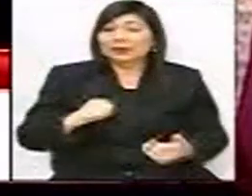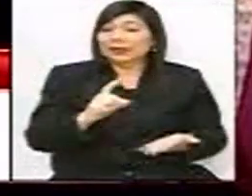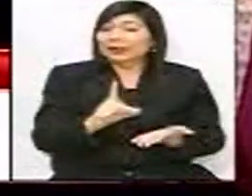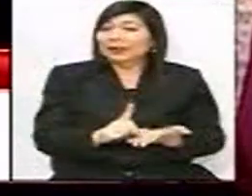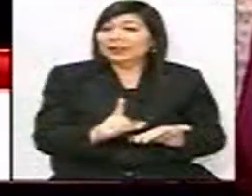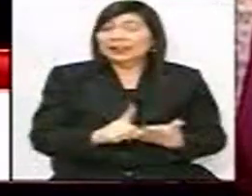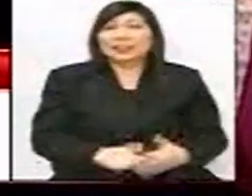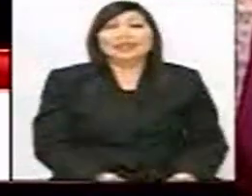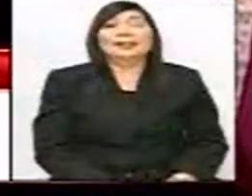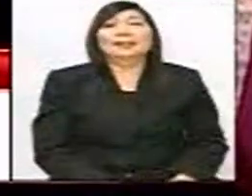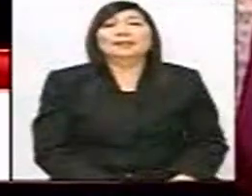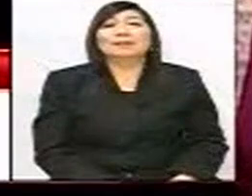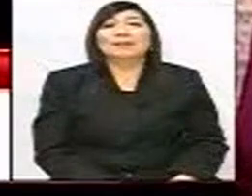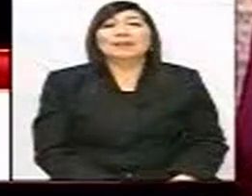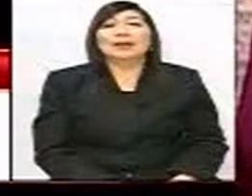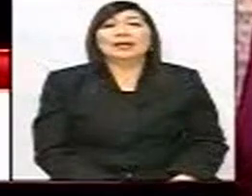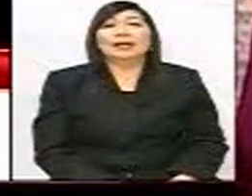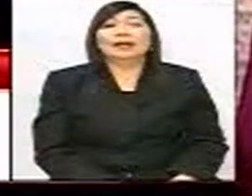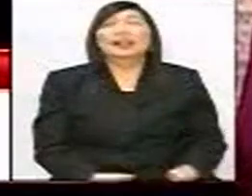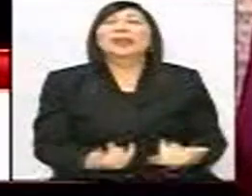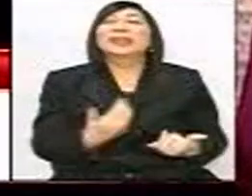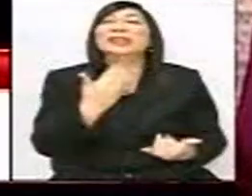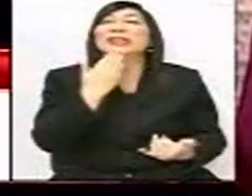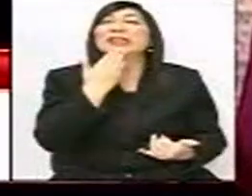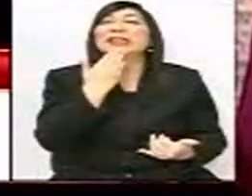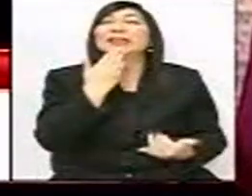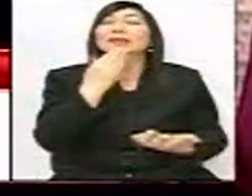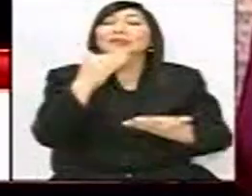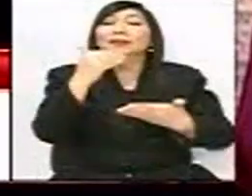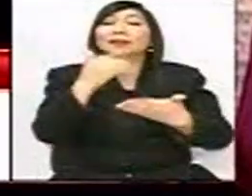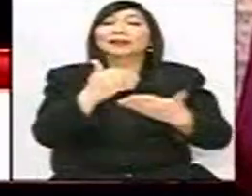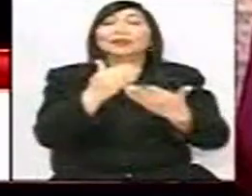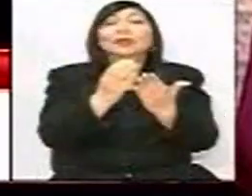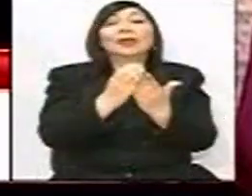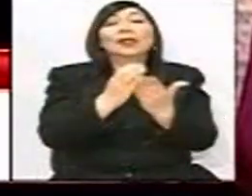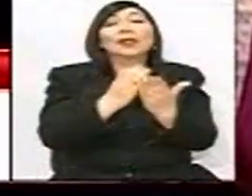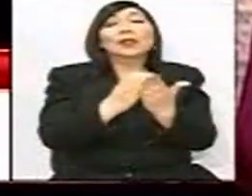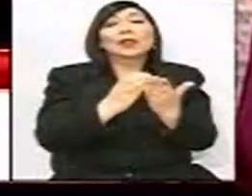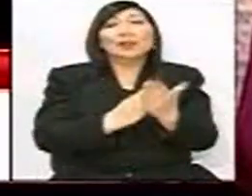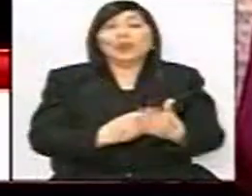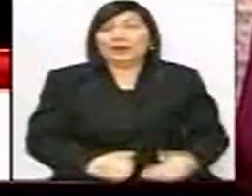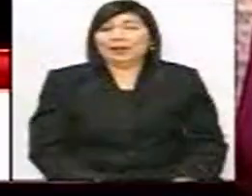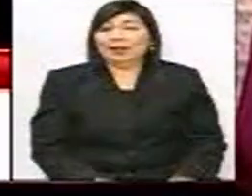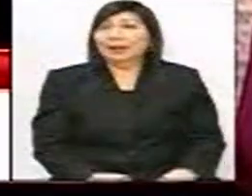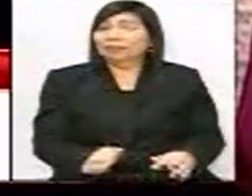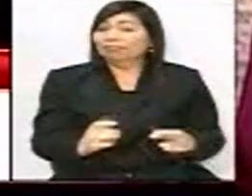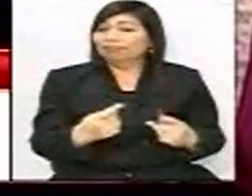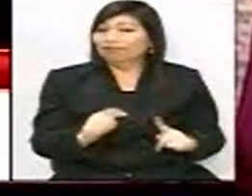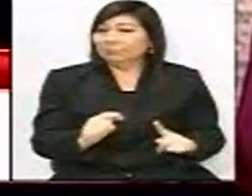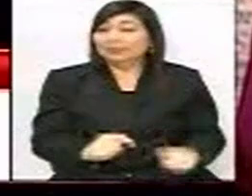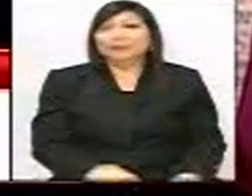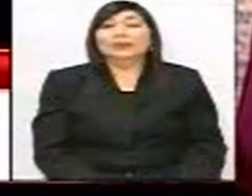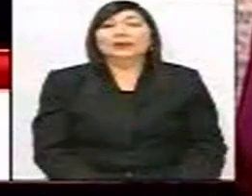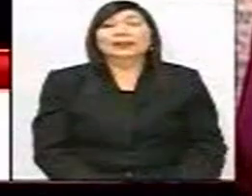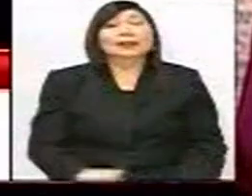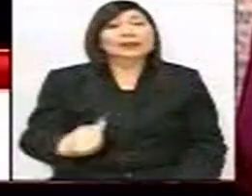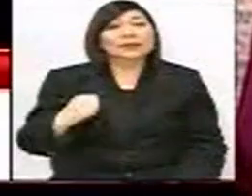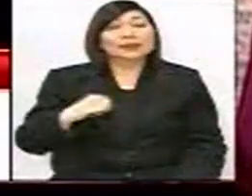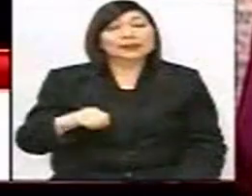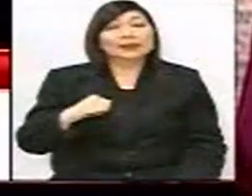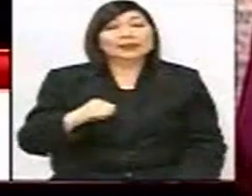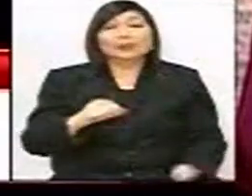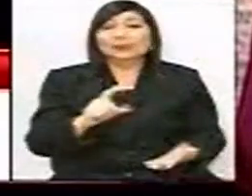Lima. Entonces, aquí tenemos cláusulas en el contrato que permitirían, señor alcalde